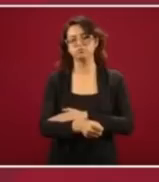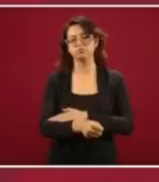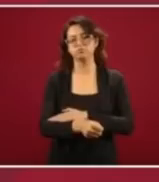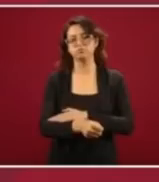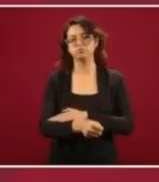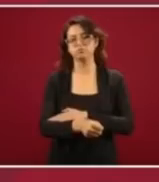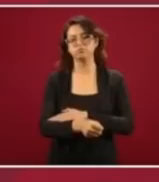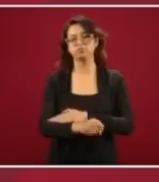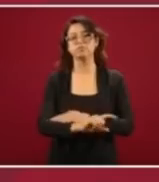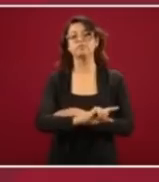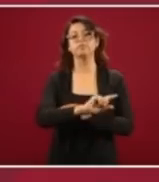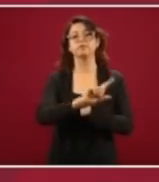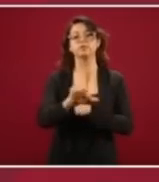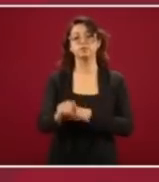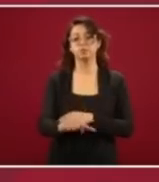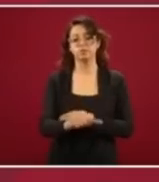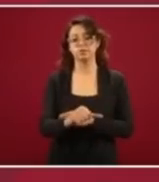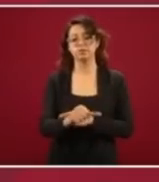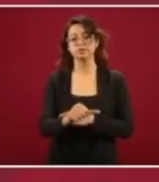19